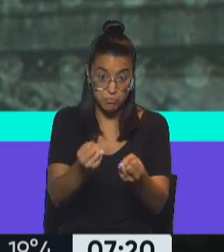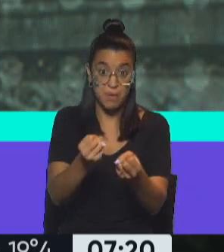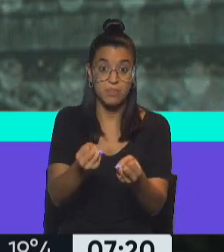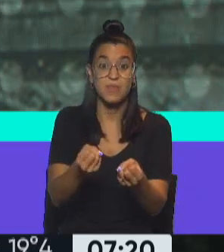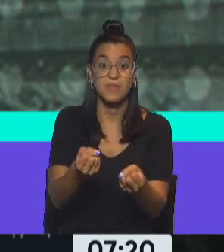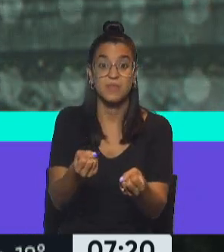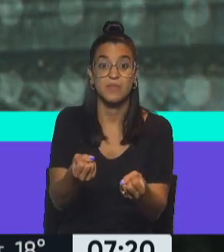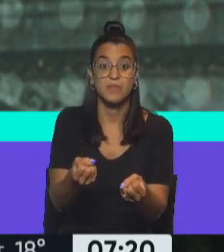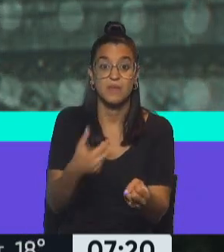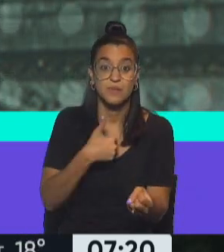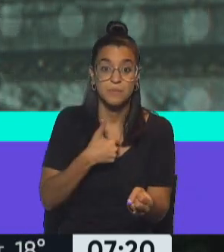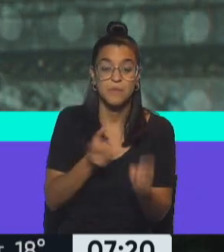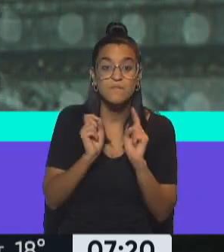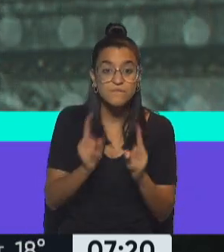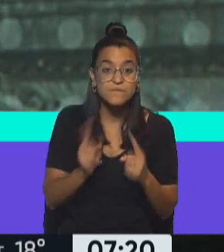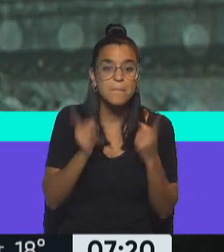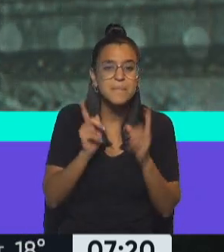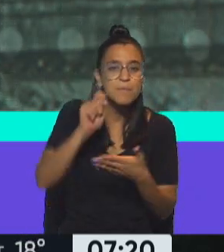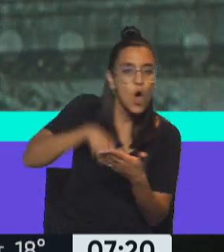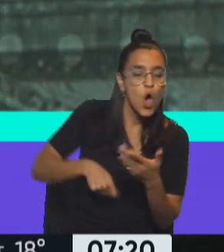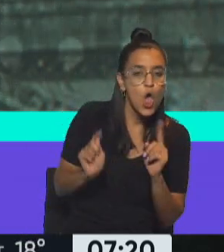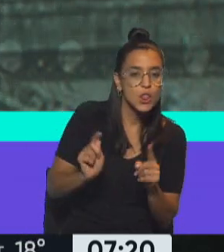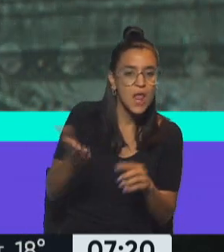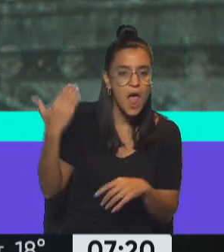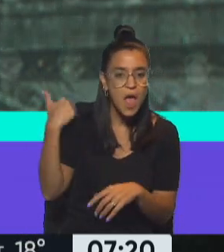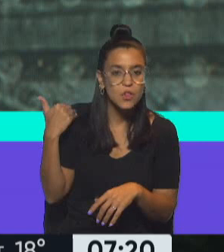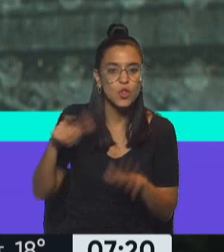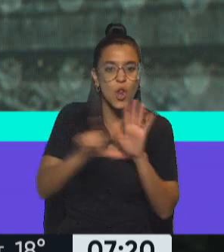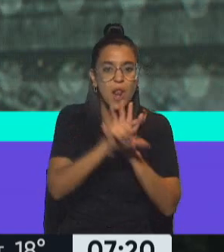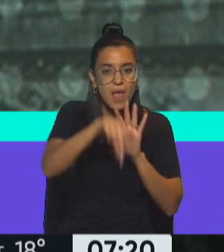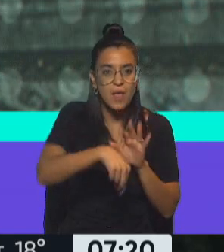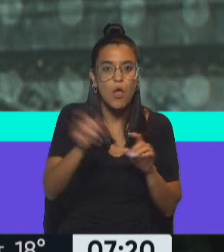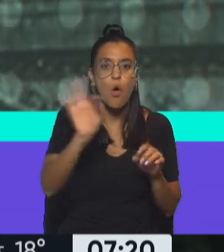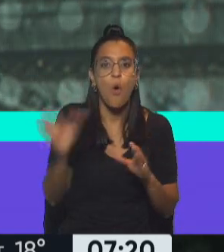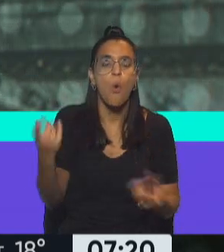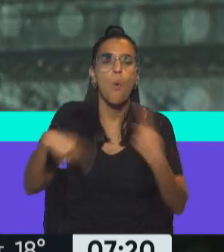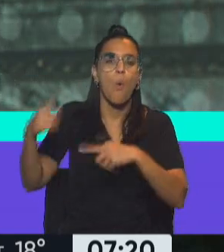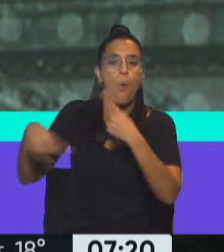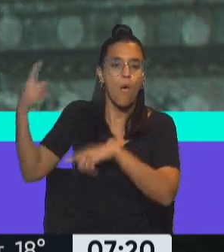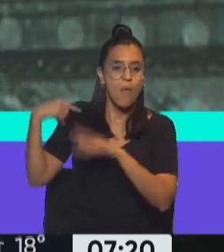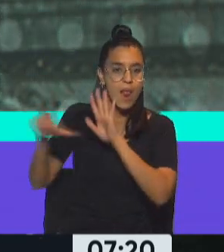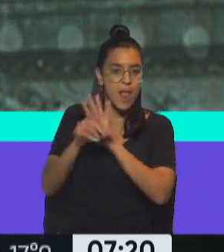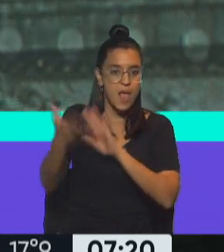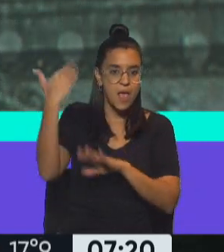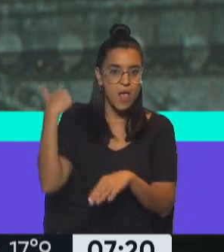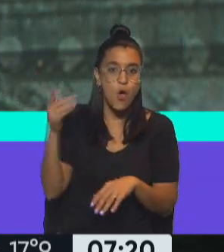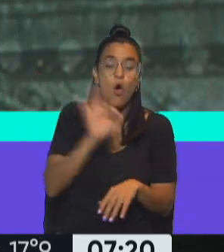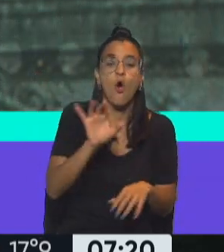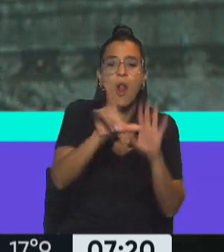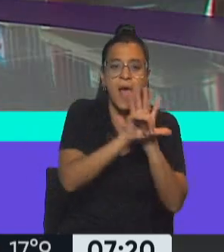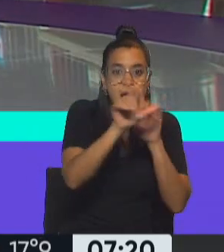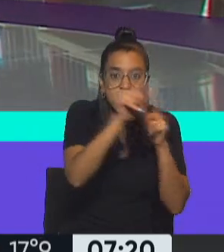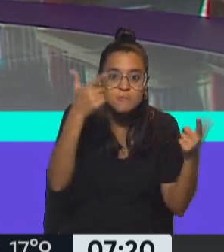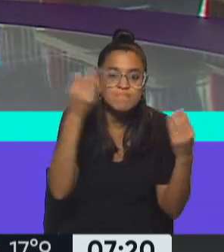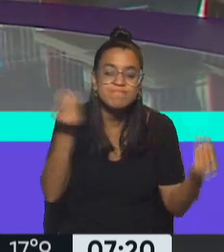y que vos mantenés el mismo contrato que tenés bajo la actual ley, se vuelve a la ley anterior, no hay ley. Digo, claro, hay